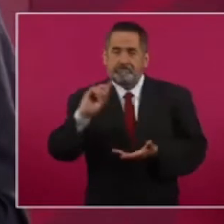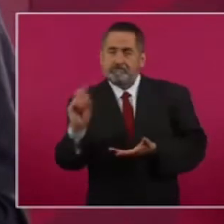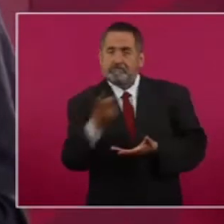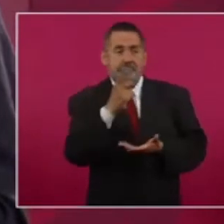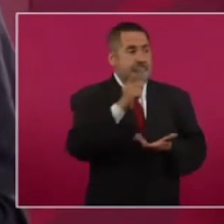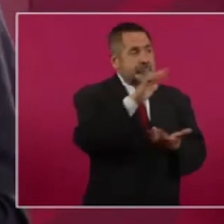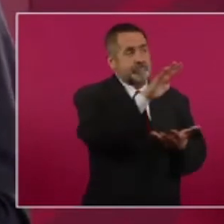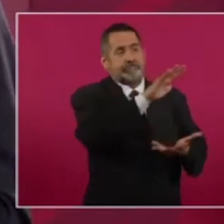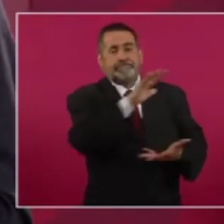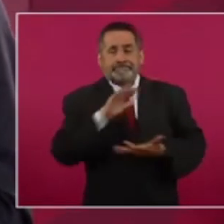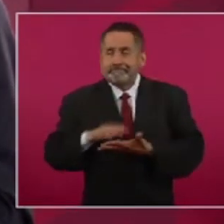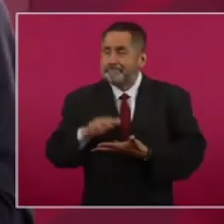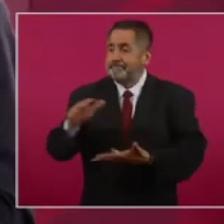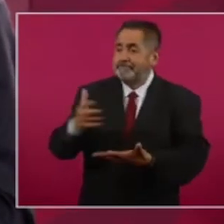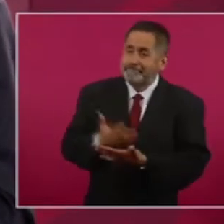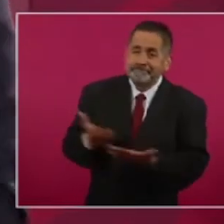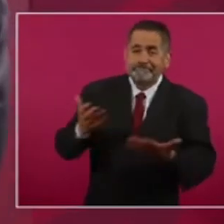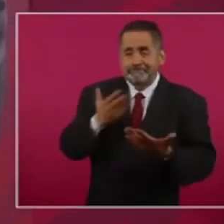decían,